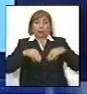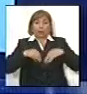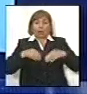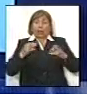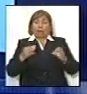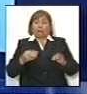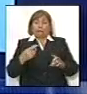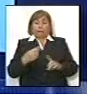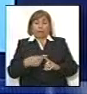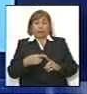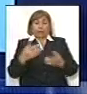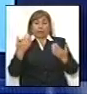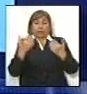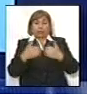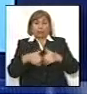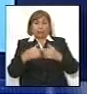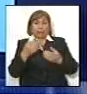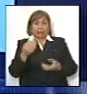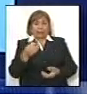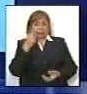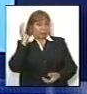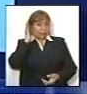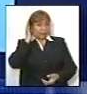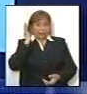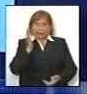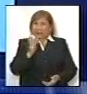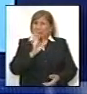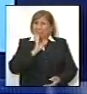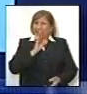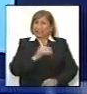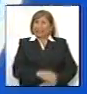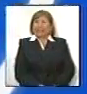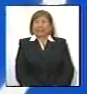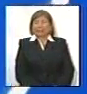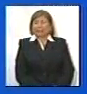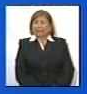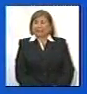favor de los emprendedores. Escuchemos sus palabras.